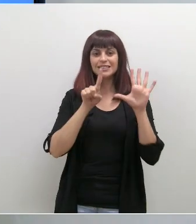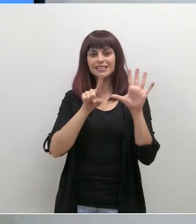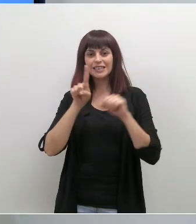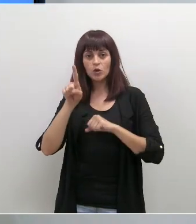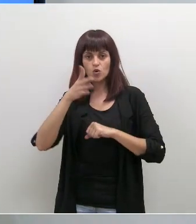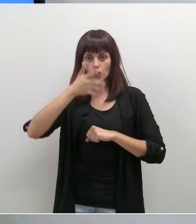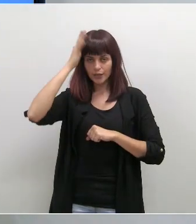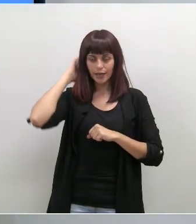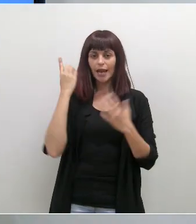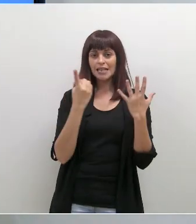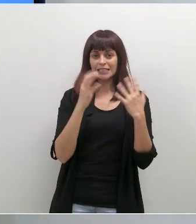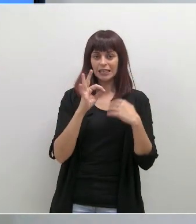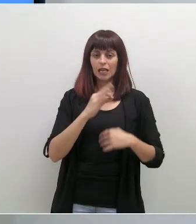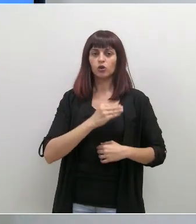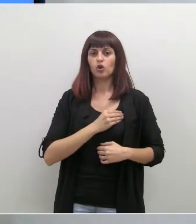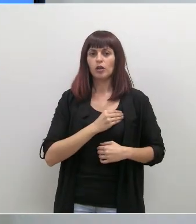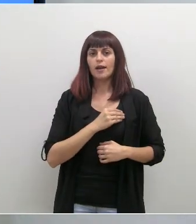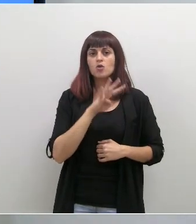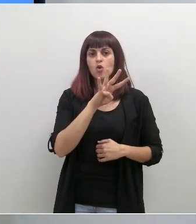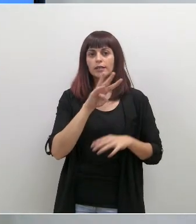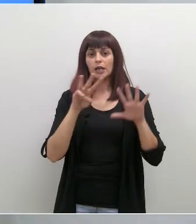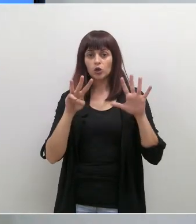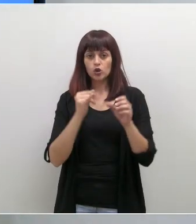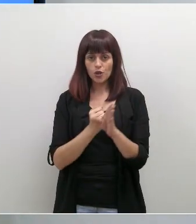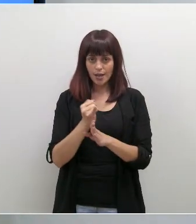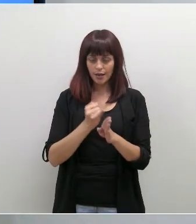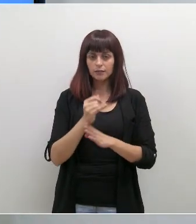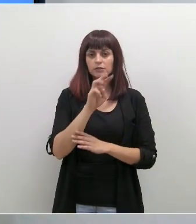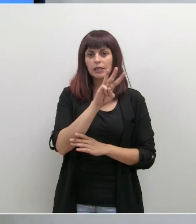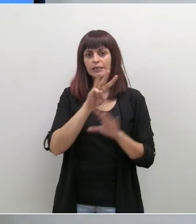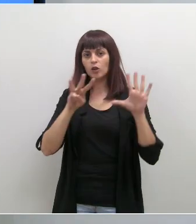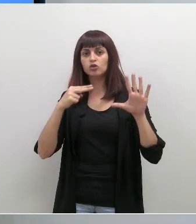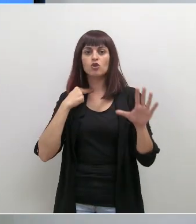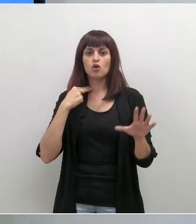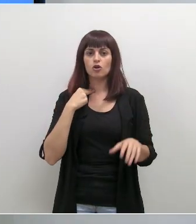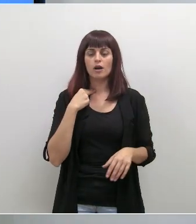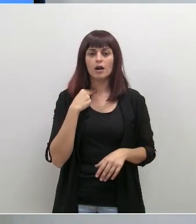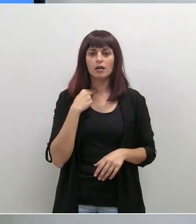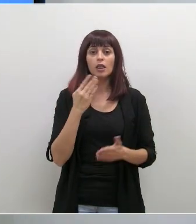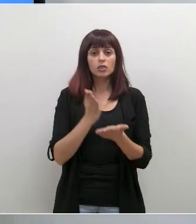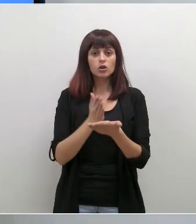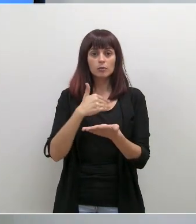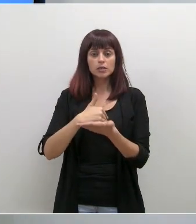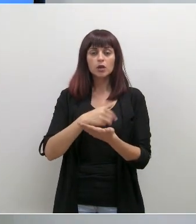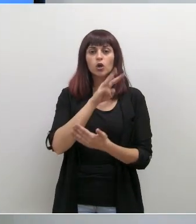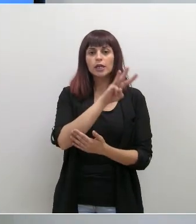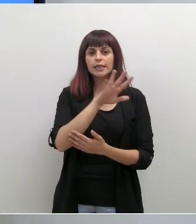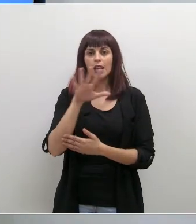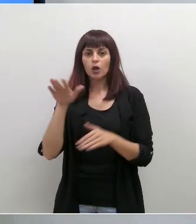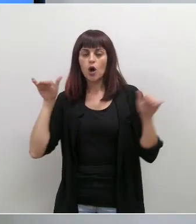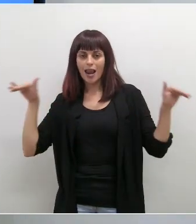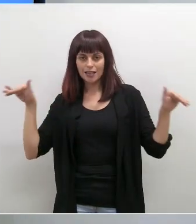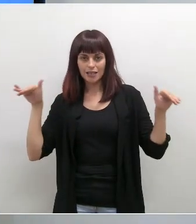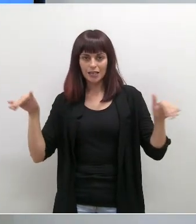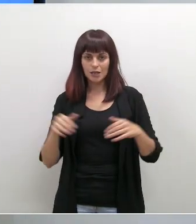a Cartagena, 60 a Totana, 48 a Yecla, 38 a Lorca y Torre Pacheco, 35 a